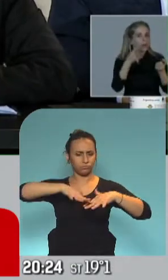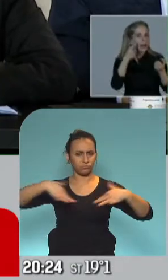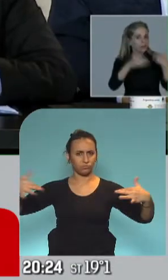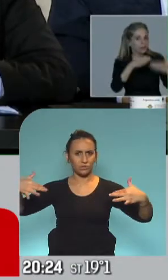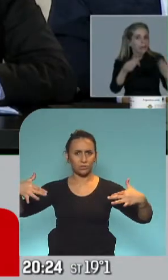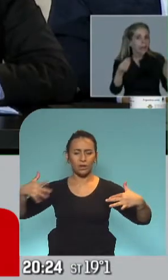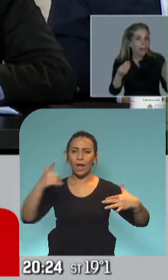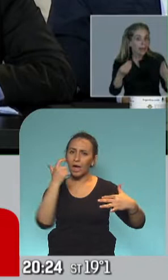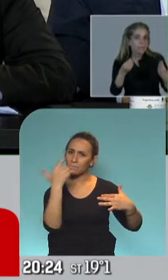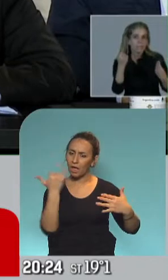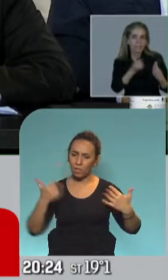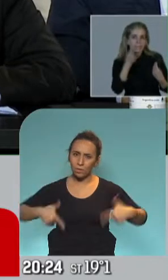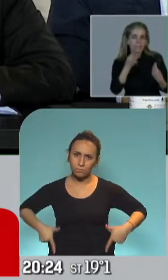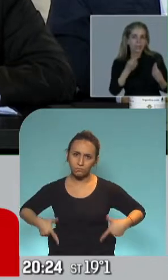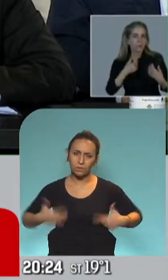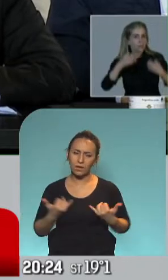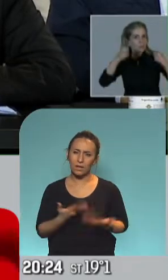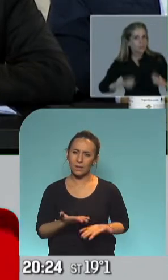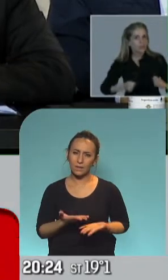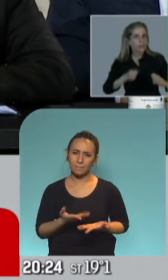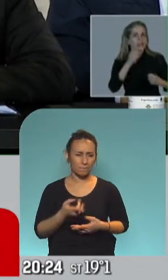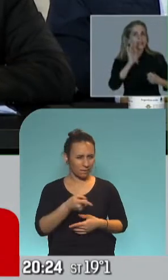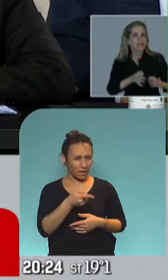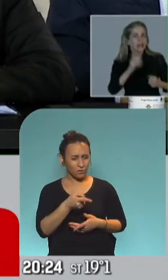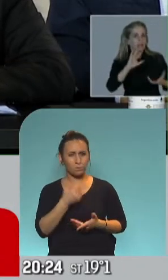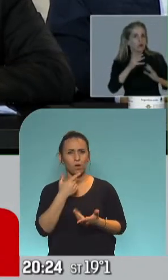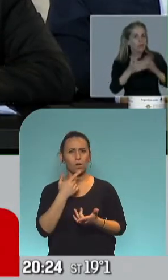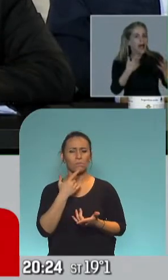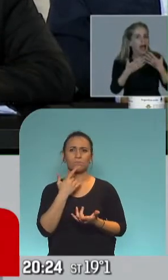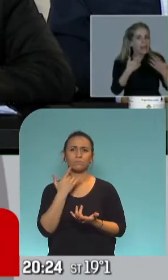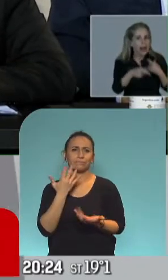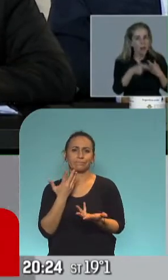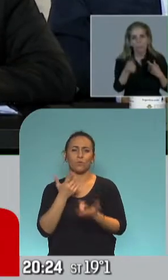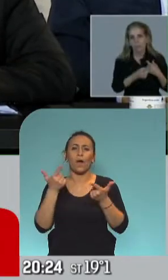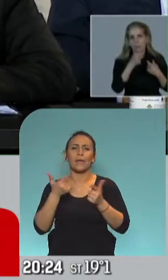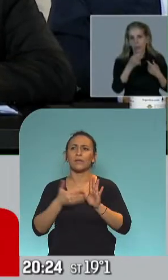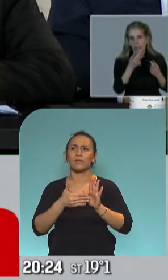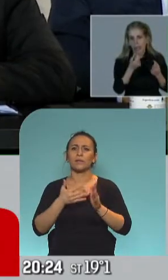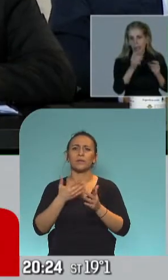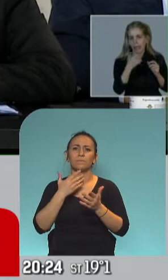lejos de justificarse. Así que eso,